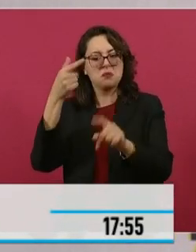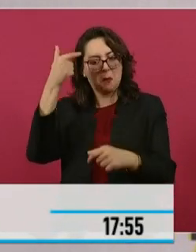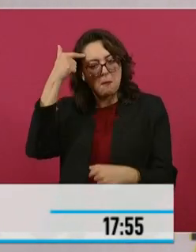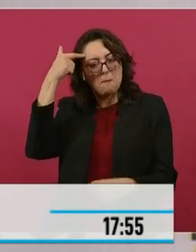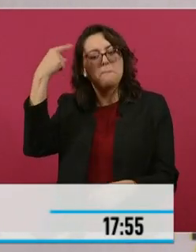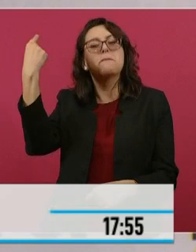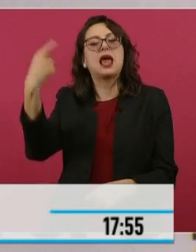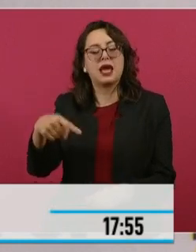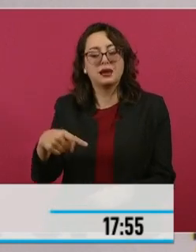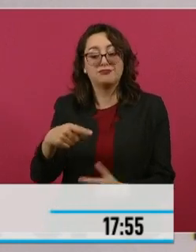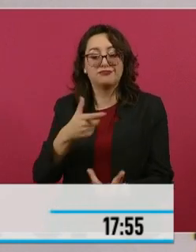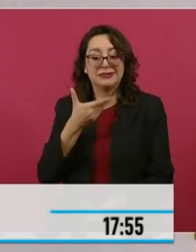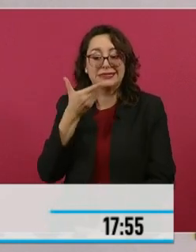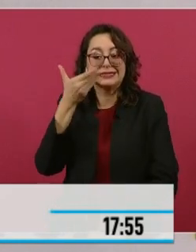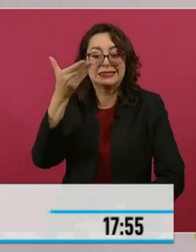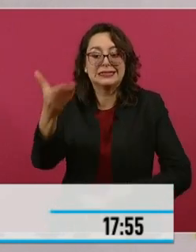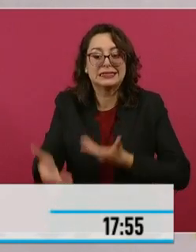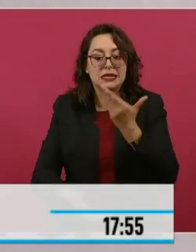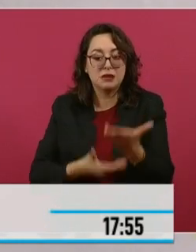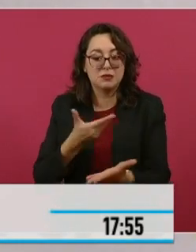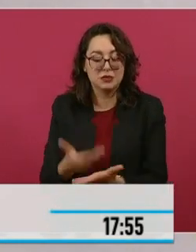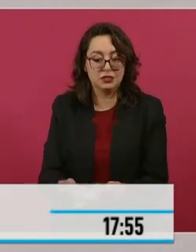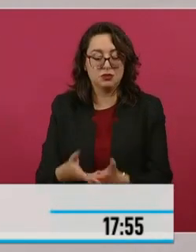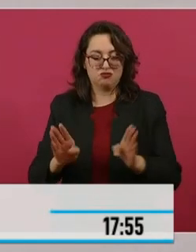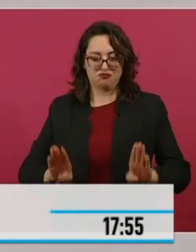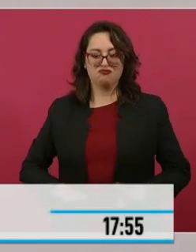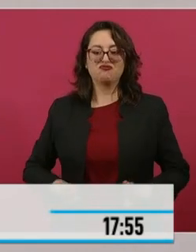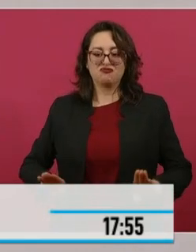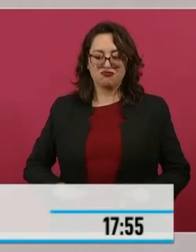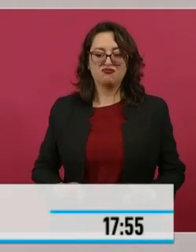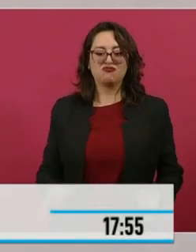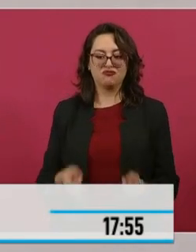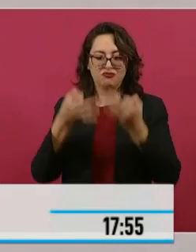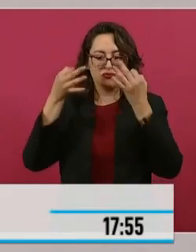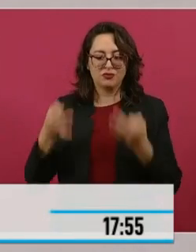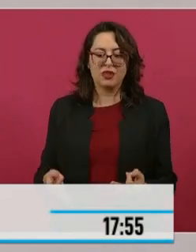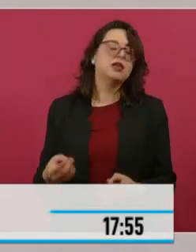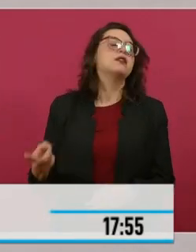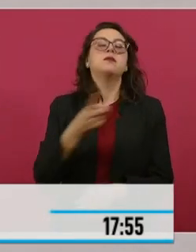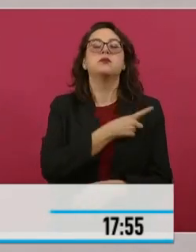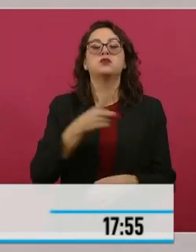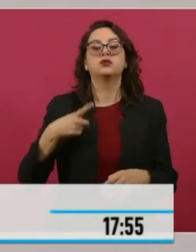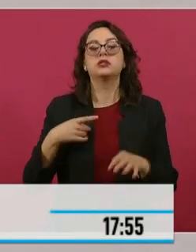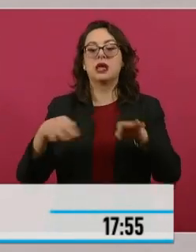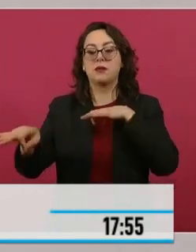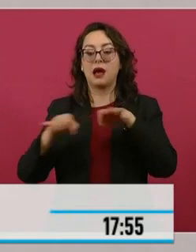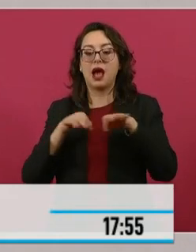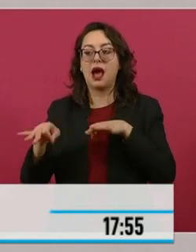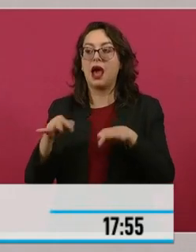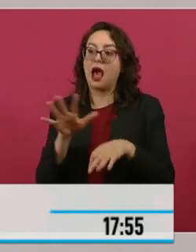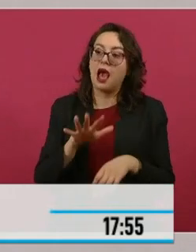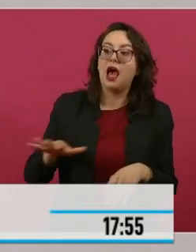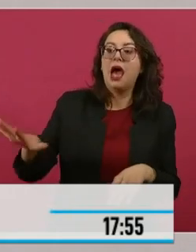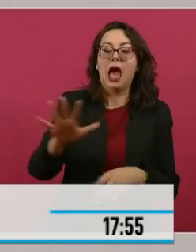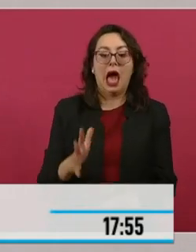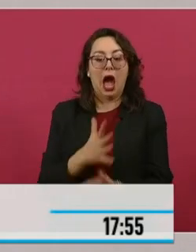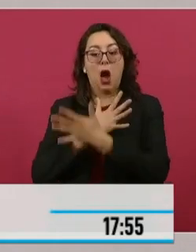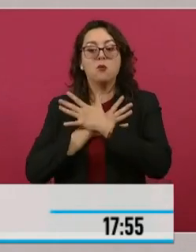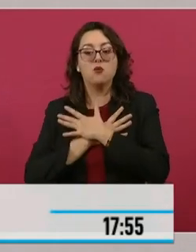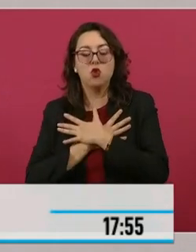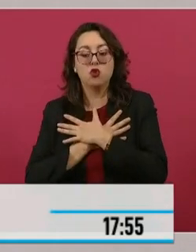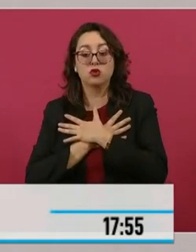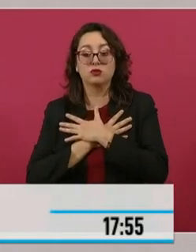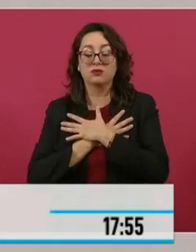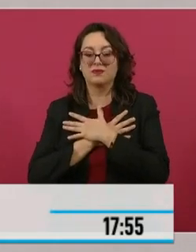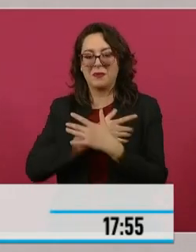se pone al servicio de los demás. Que nos mueva el amor al prójimo y no la ambición al dinero, como